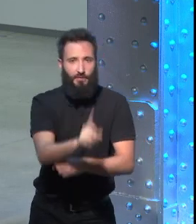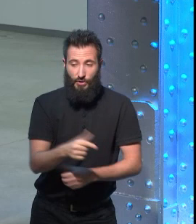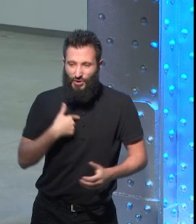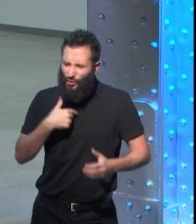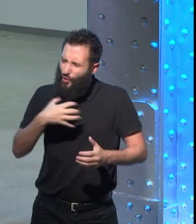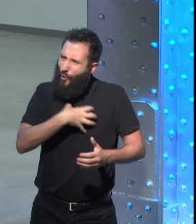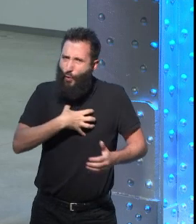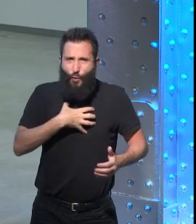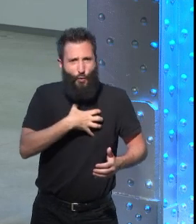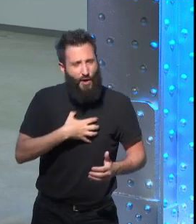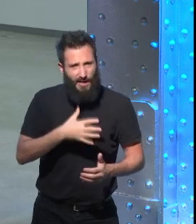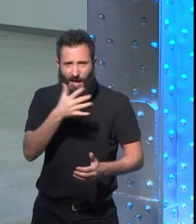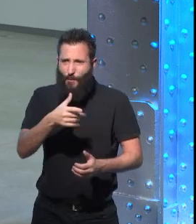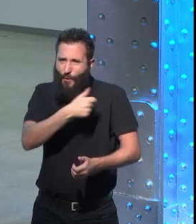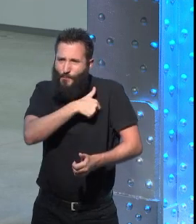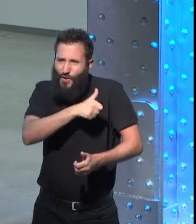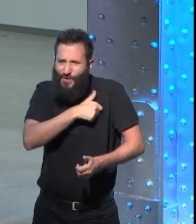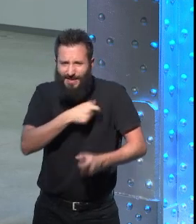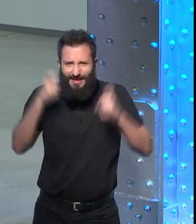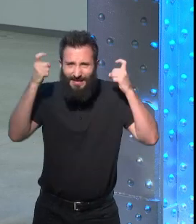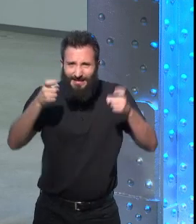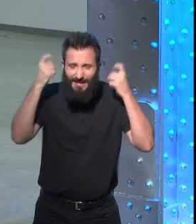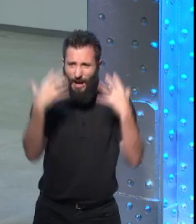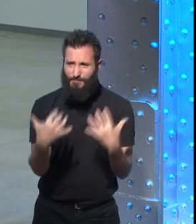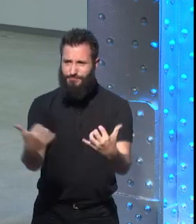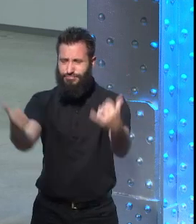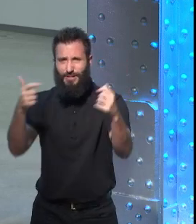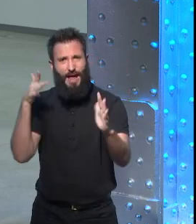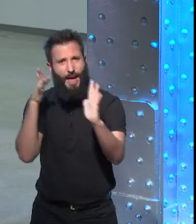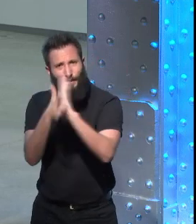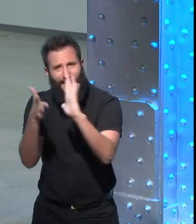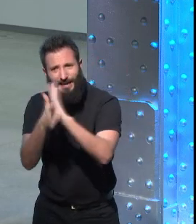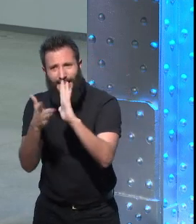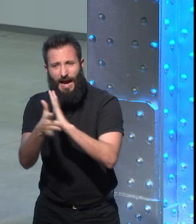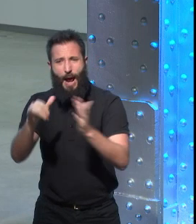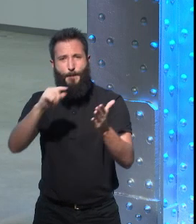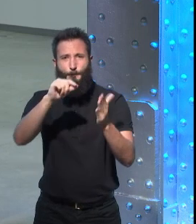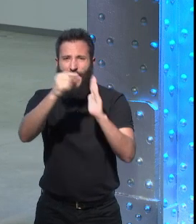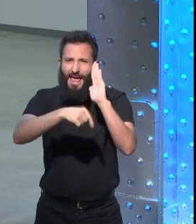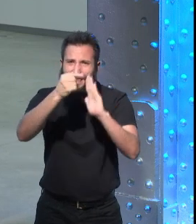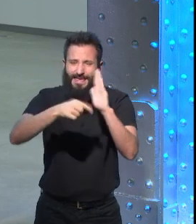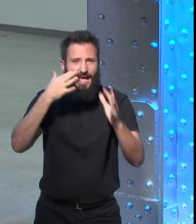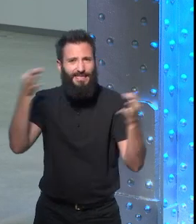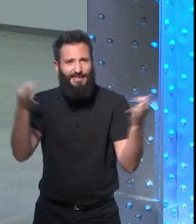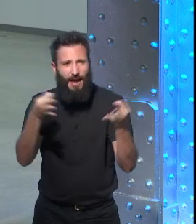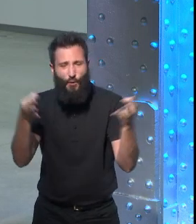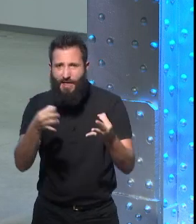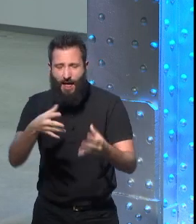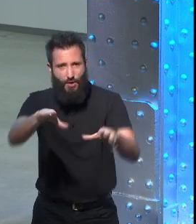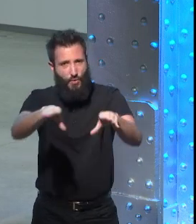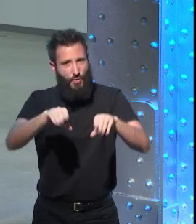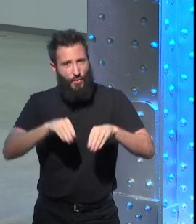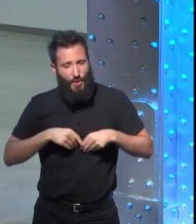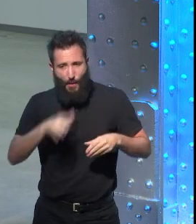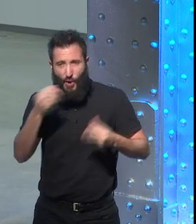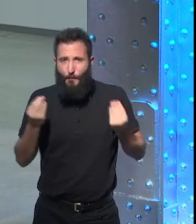cuesta como autoridades explicar a la gente las medidas de seguridad que deben de tomar en su